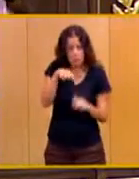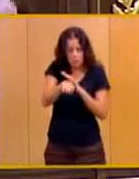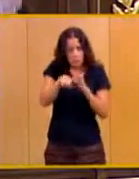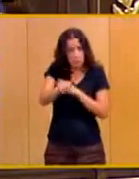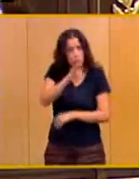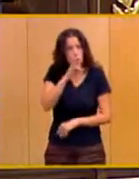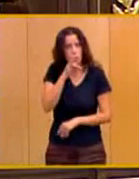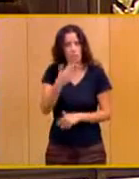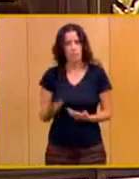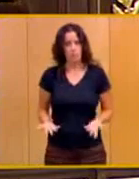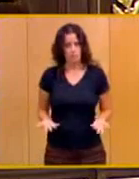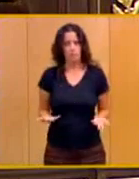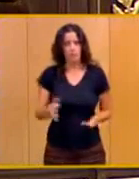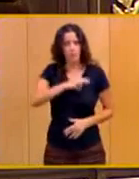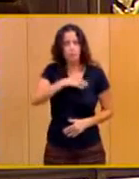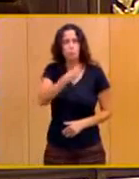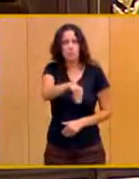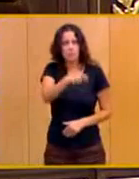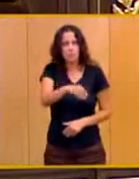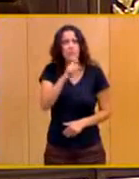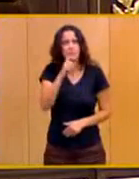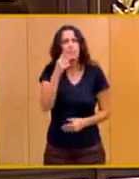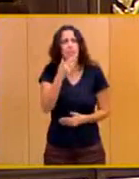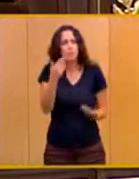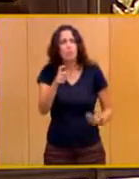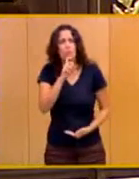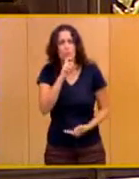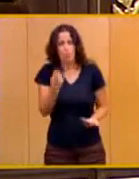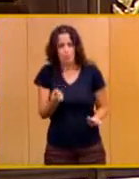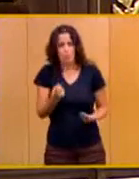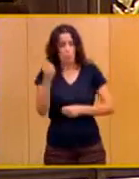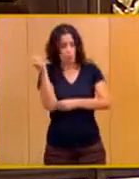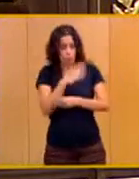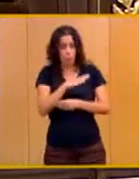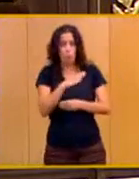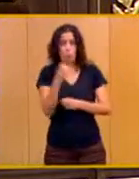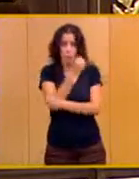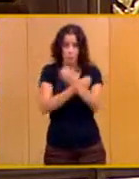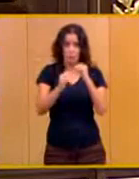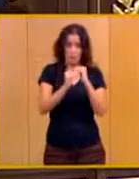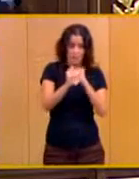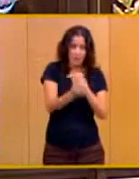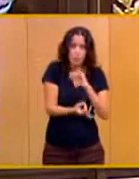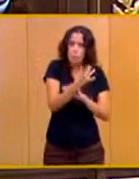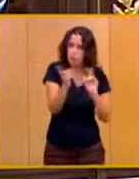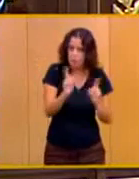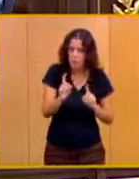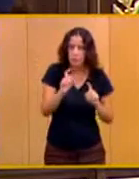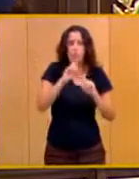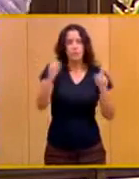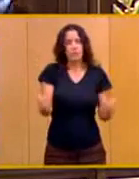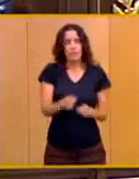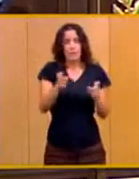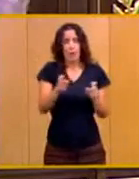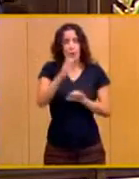Señor presidente, ¿cómo se le puede creer a usted un fondo de economía sostenible que no ha creado? Anunció la reforma de los organismos reguladores,